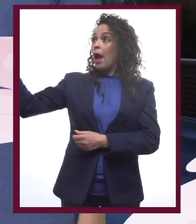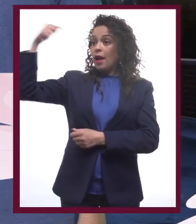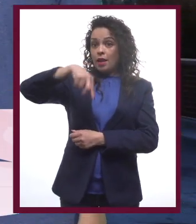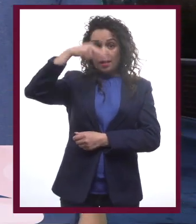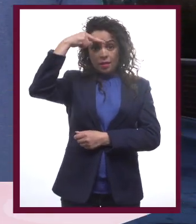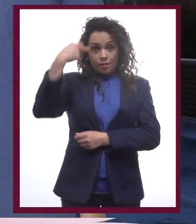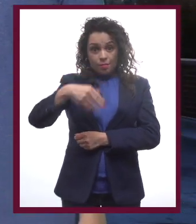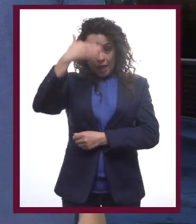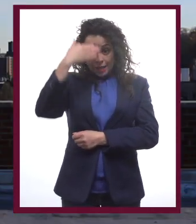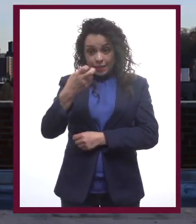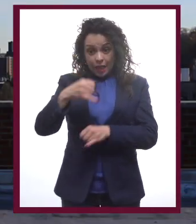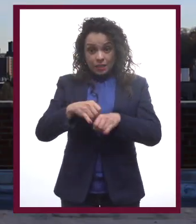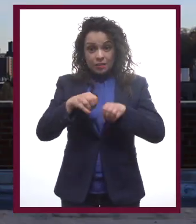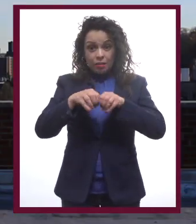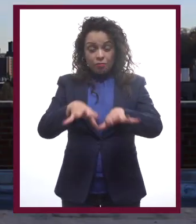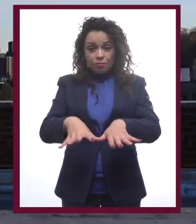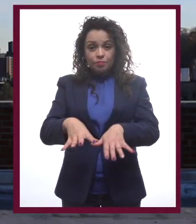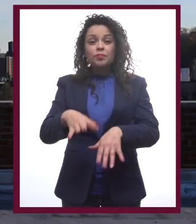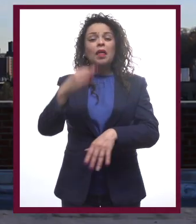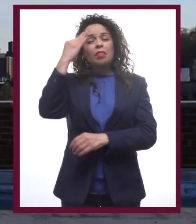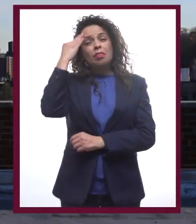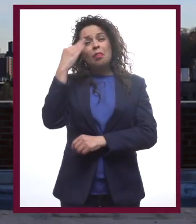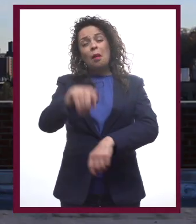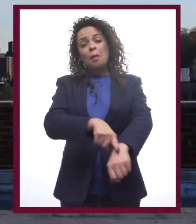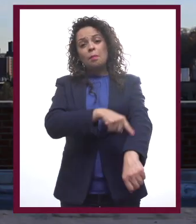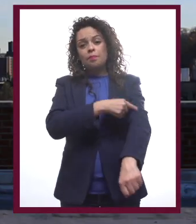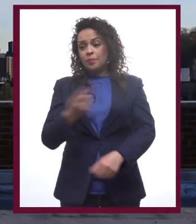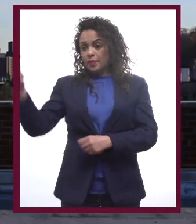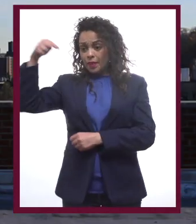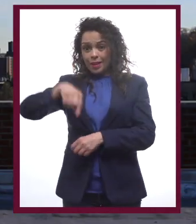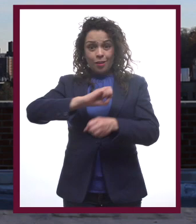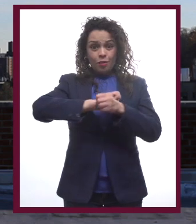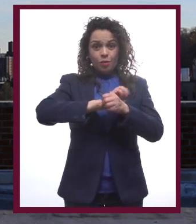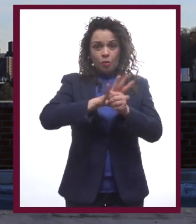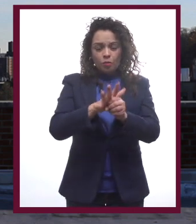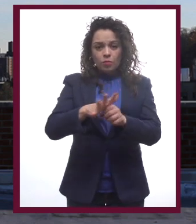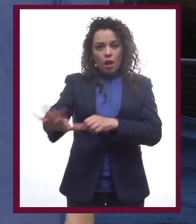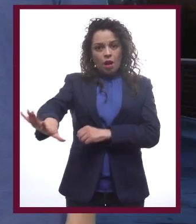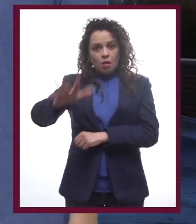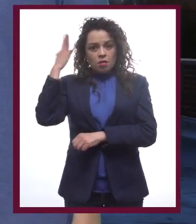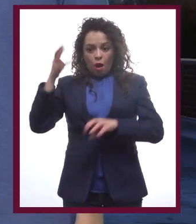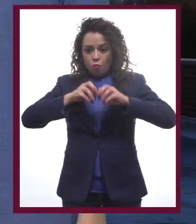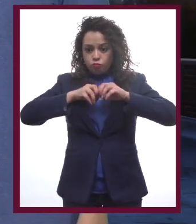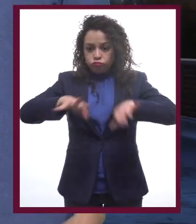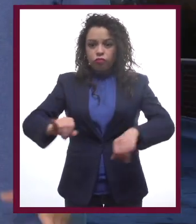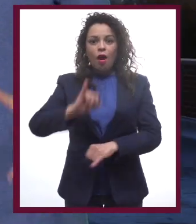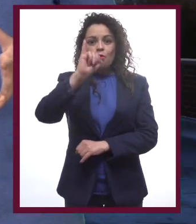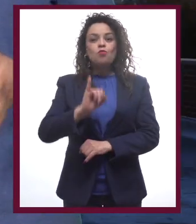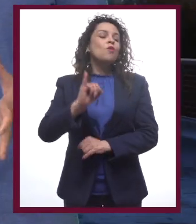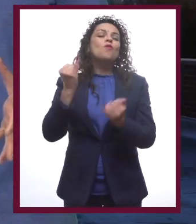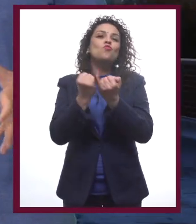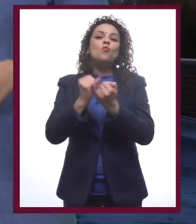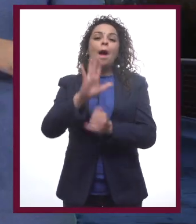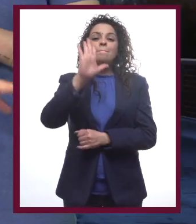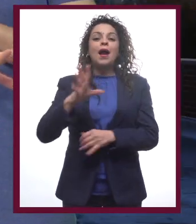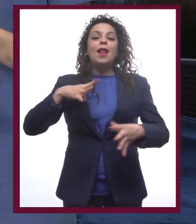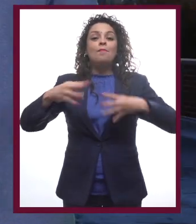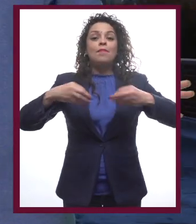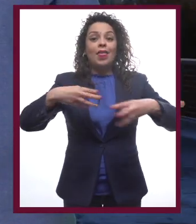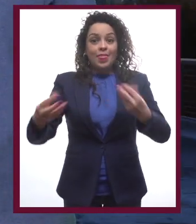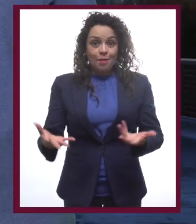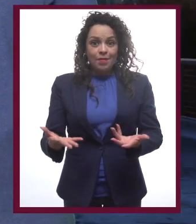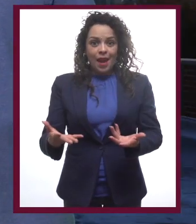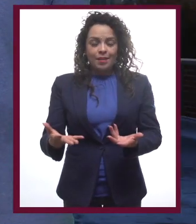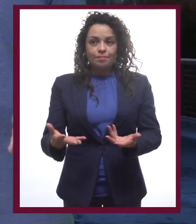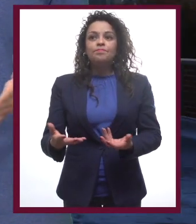México a cuentagotas, hoy la información sobre el coronavirus parece esparcirse tan rápido como la propia pandemia. Y así como en